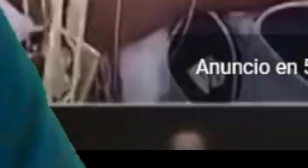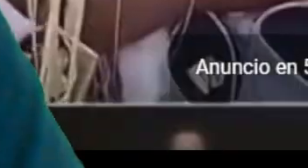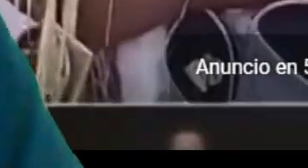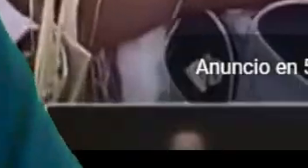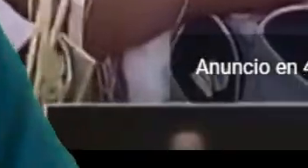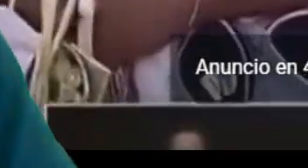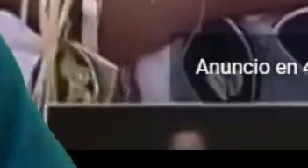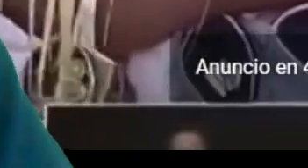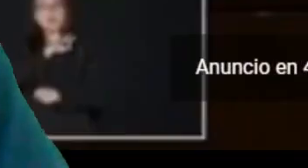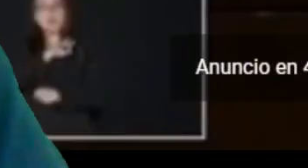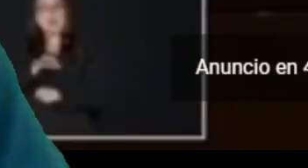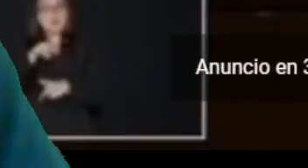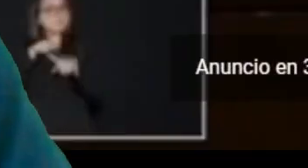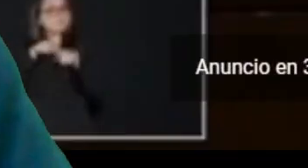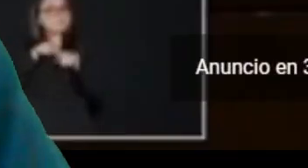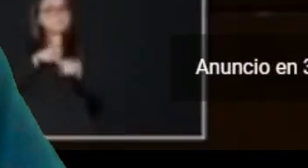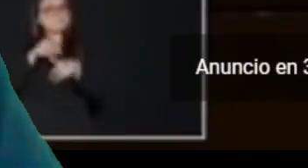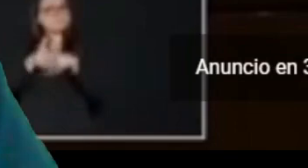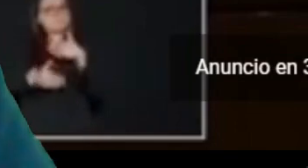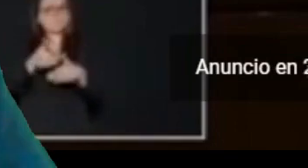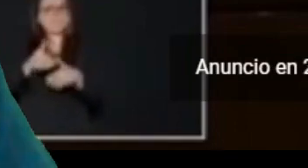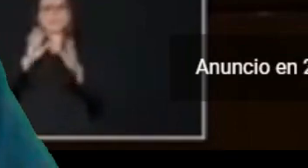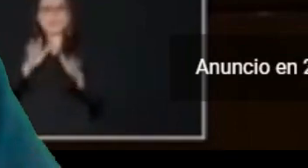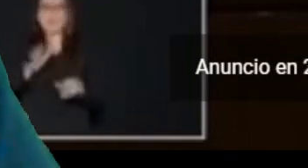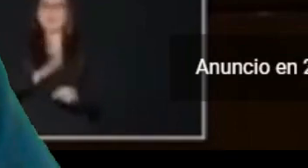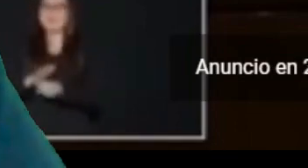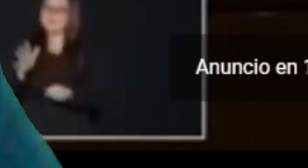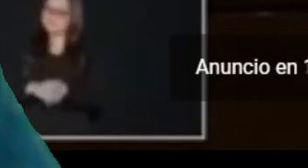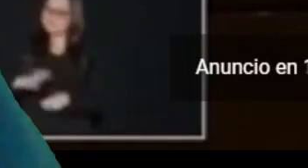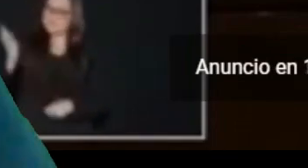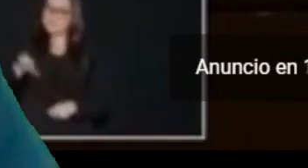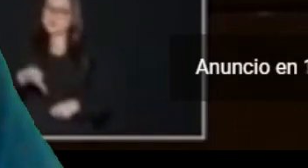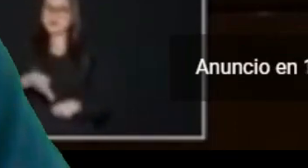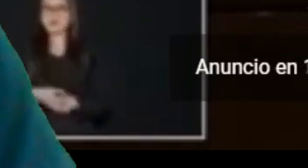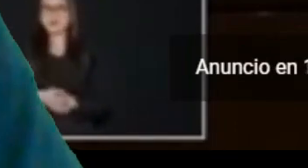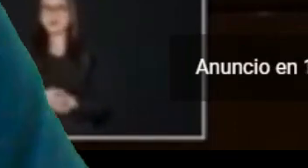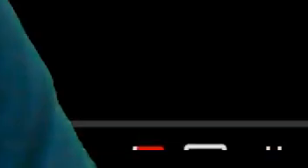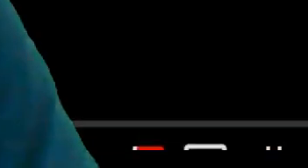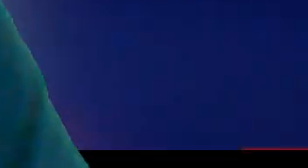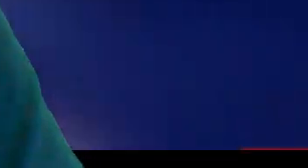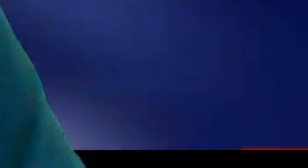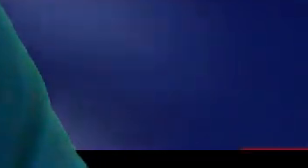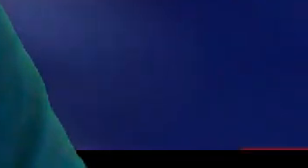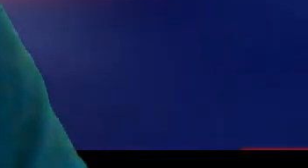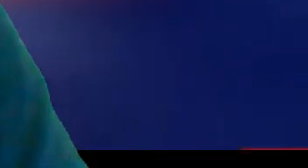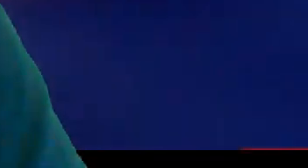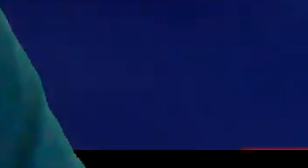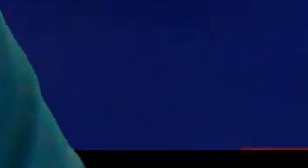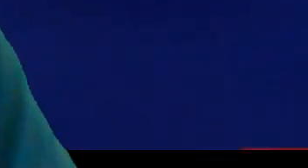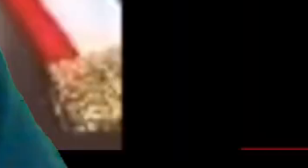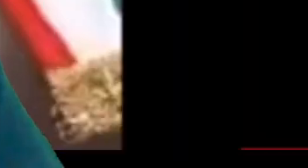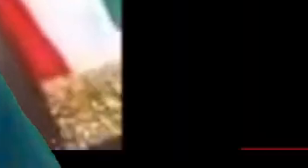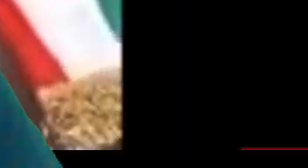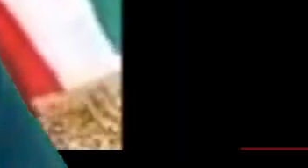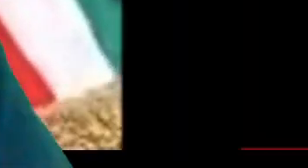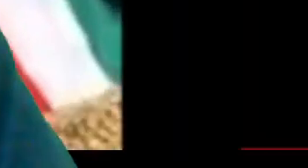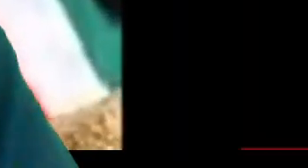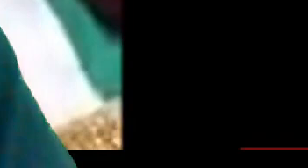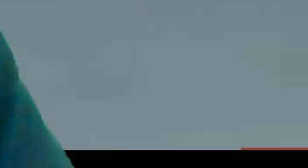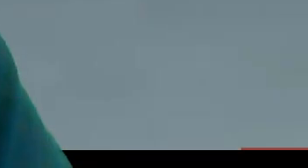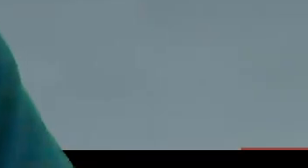a que parezca editado. Pero pues es que es necesario, o sea, tienes que subirle ahí la velocidad